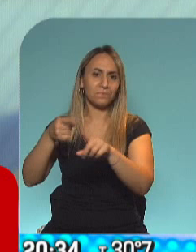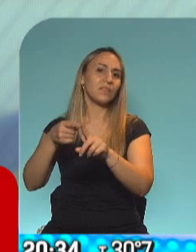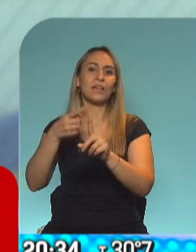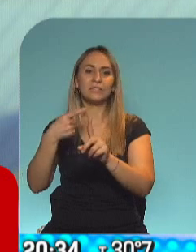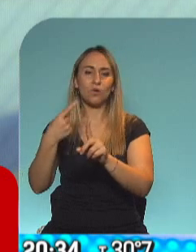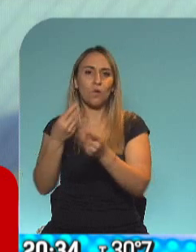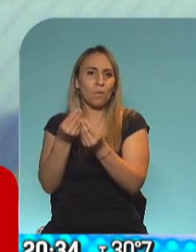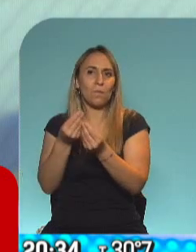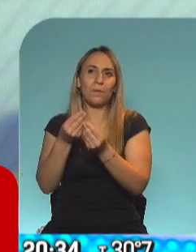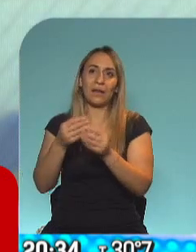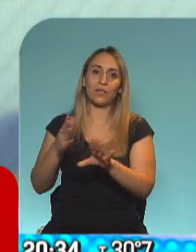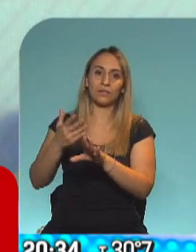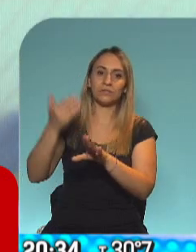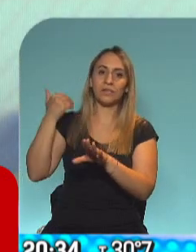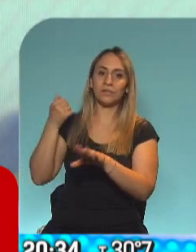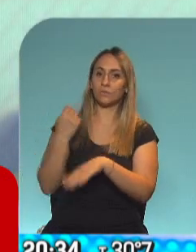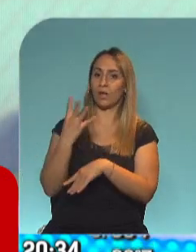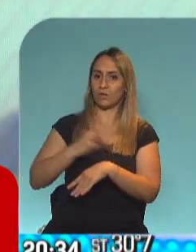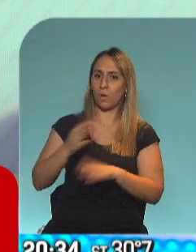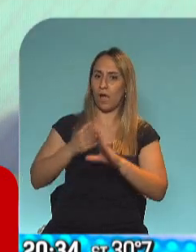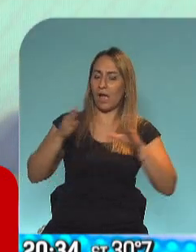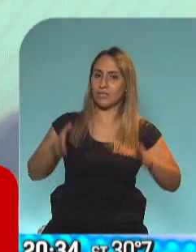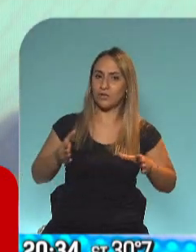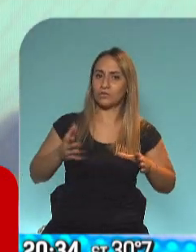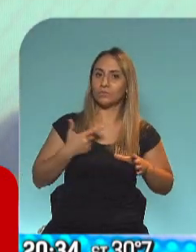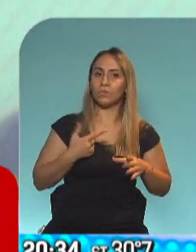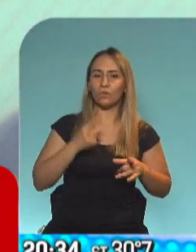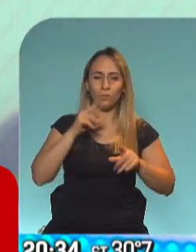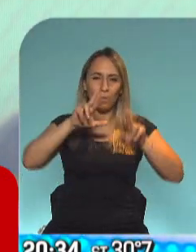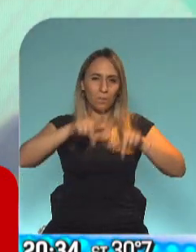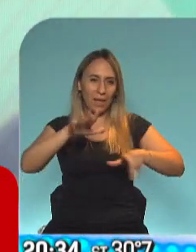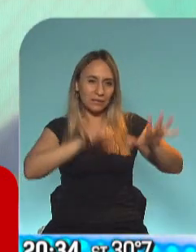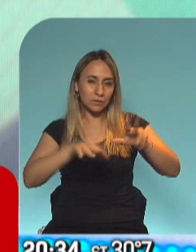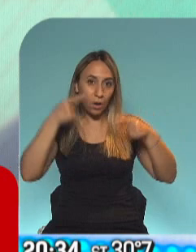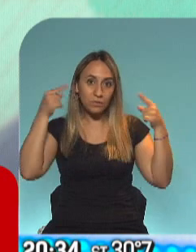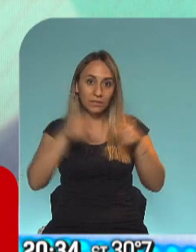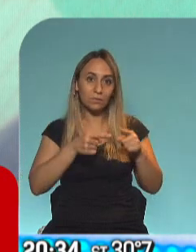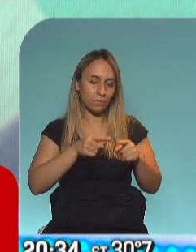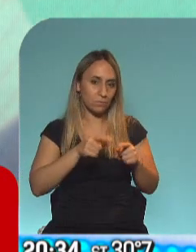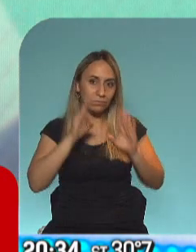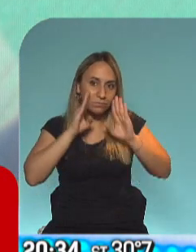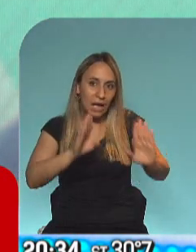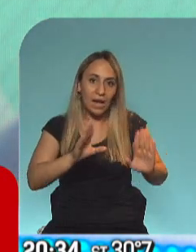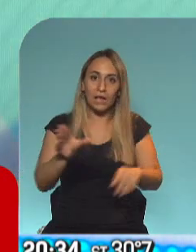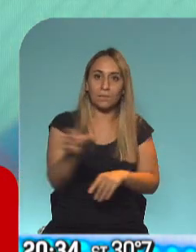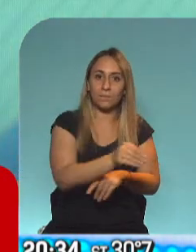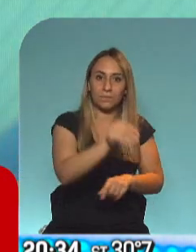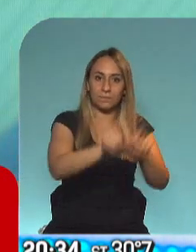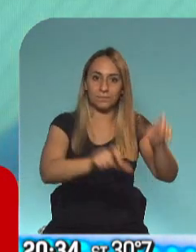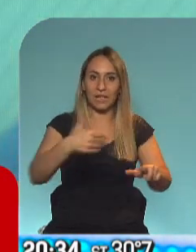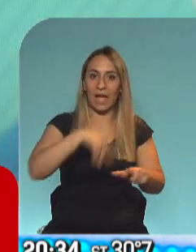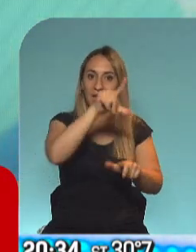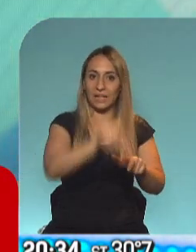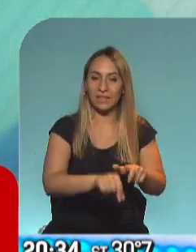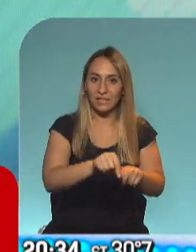últimos 4 años del gobierno anterior, que era inteligencia, digamos, llegar a los argentinos y a las argentinas de manera eficaz. En el caso